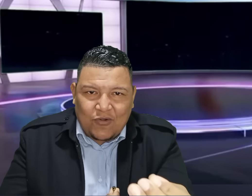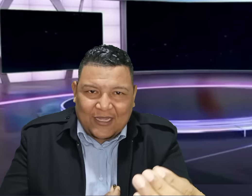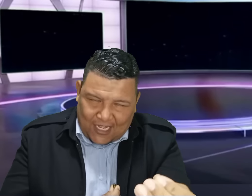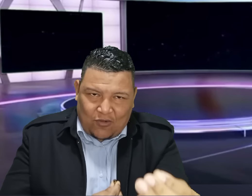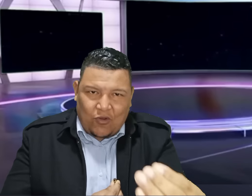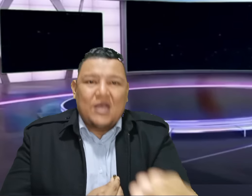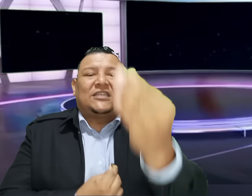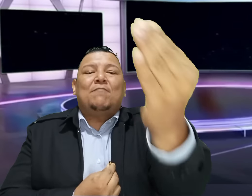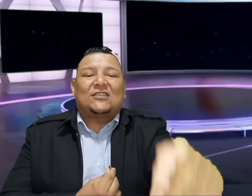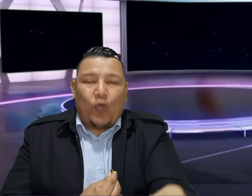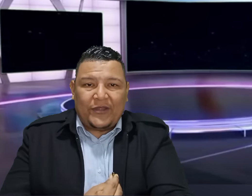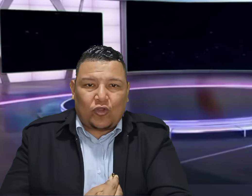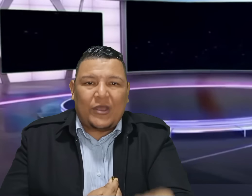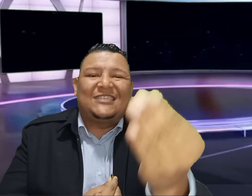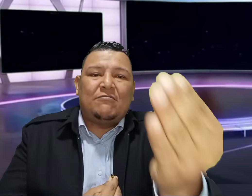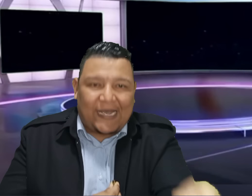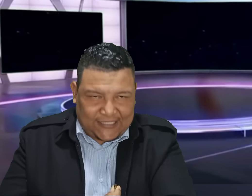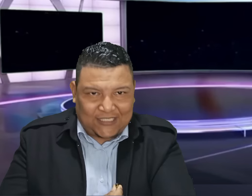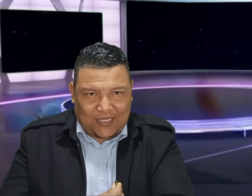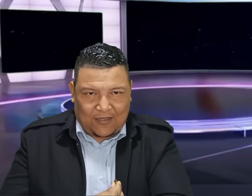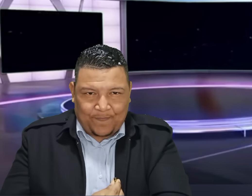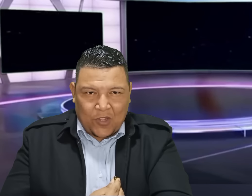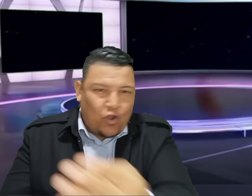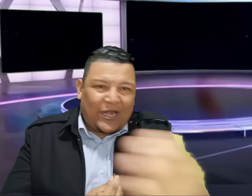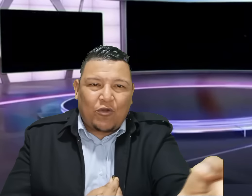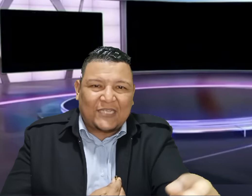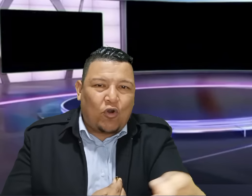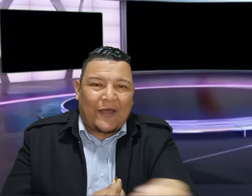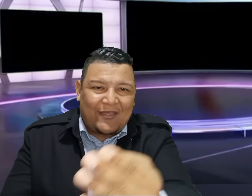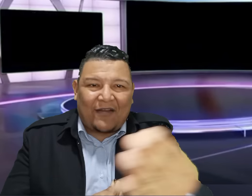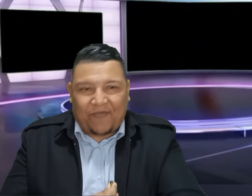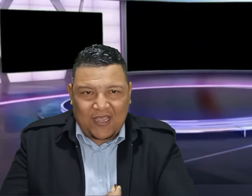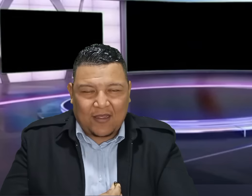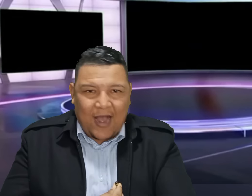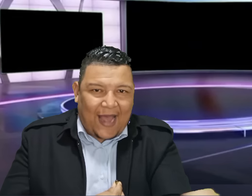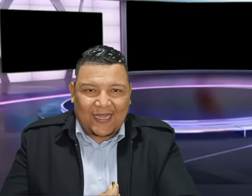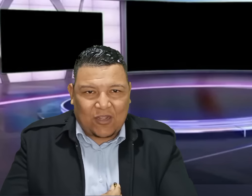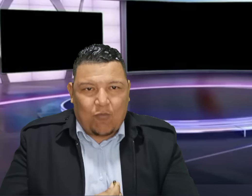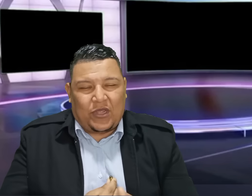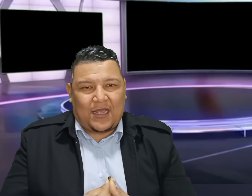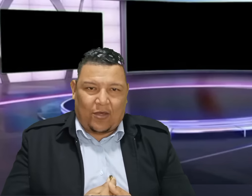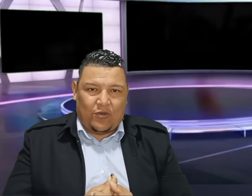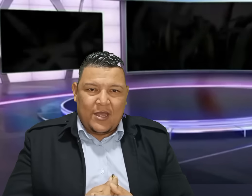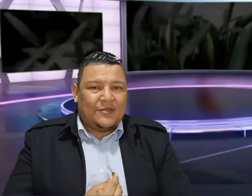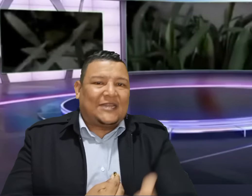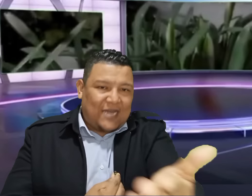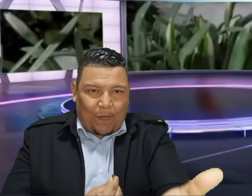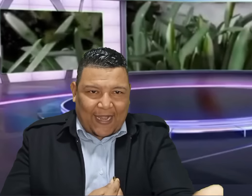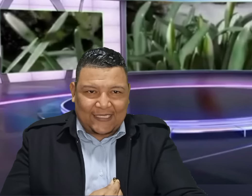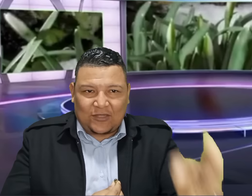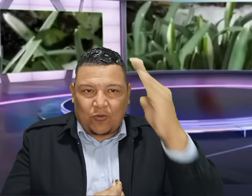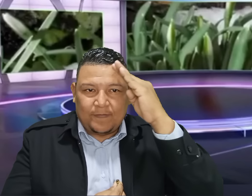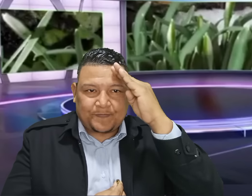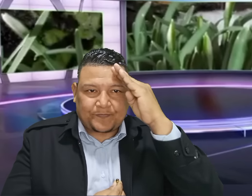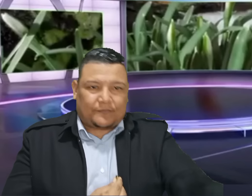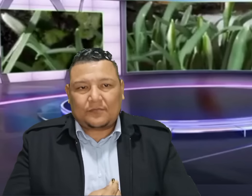indignación que tengo sin más cuento y sin más chiste yo creo que es hora de dar fin a este comunicado destinado